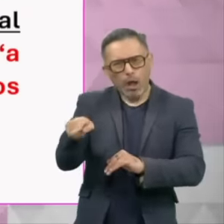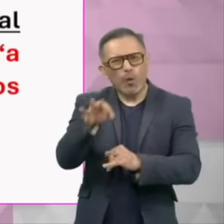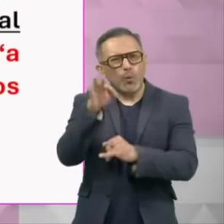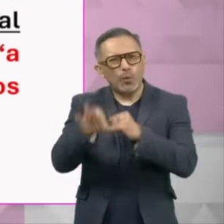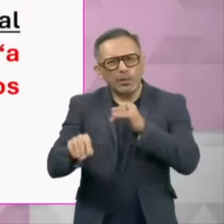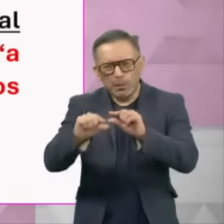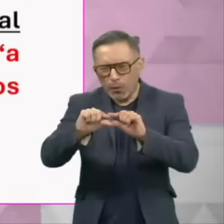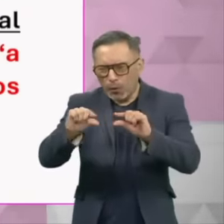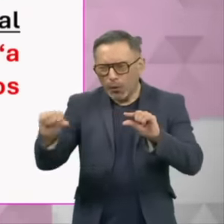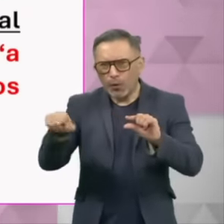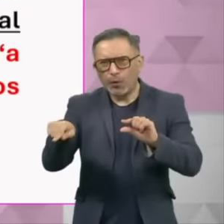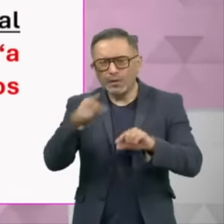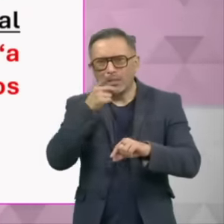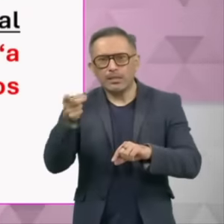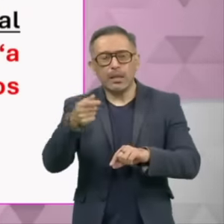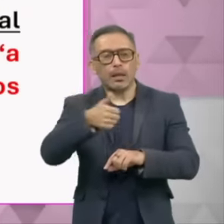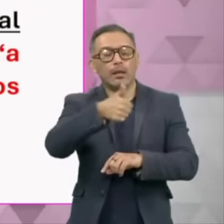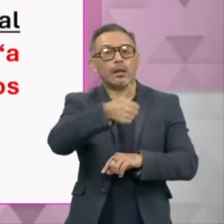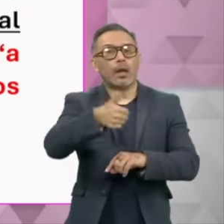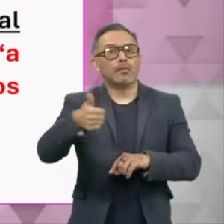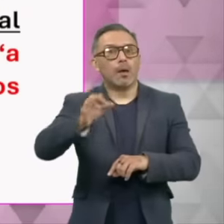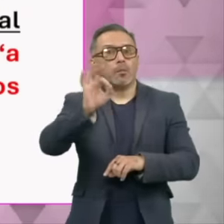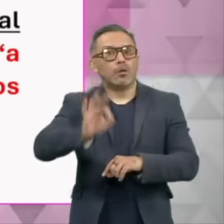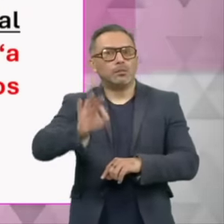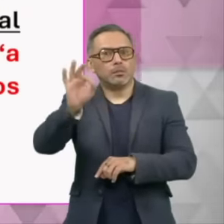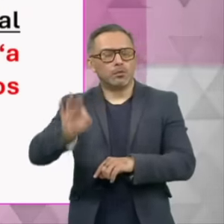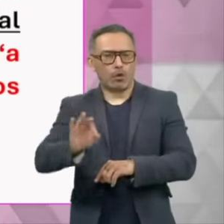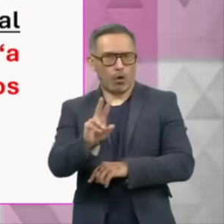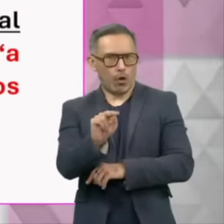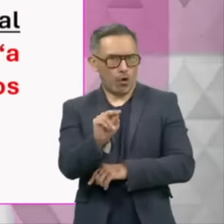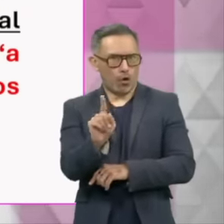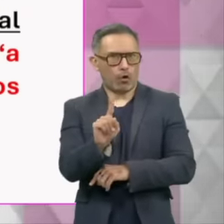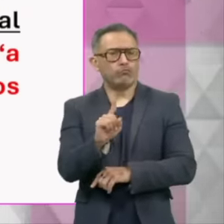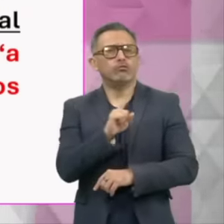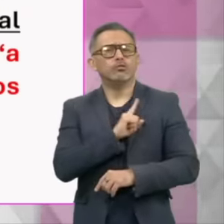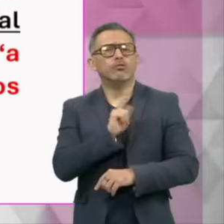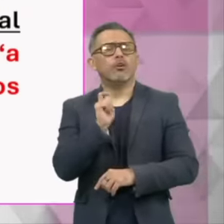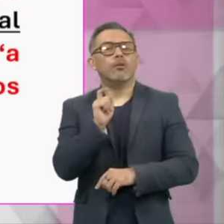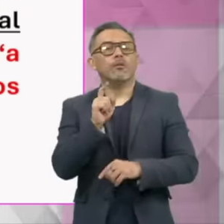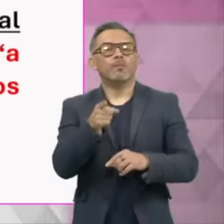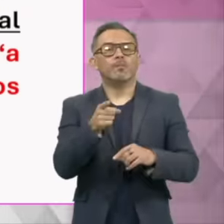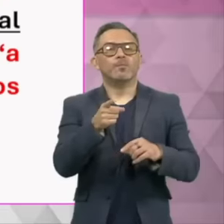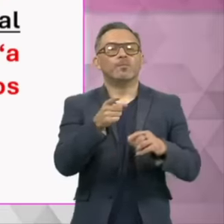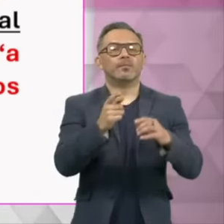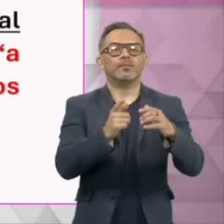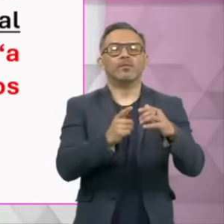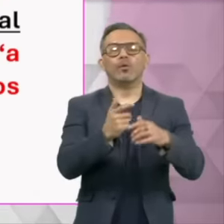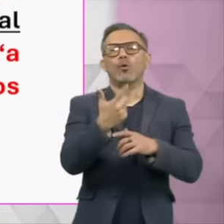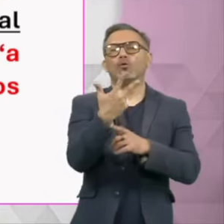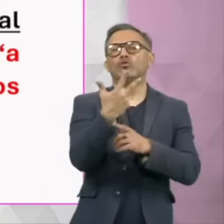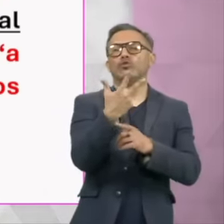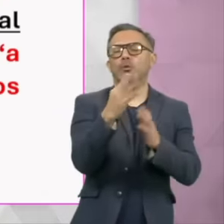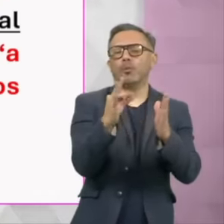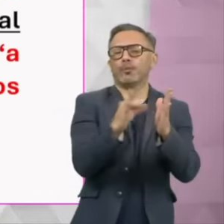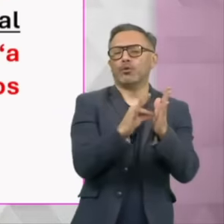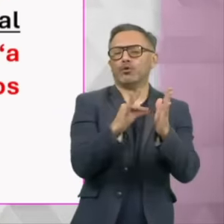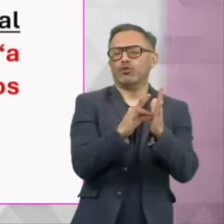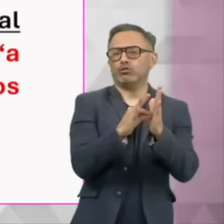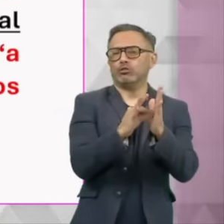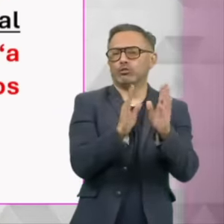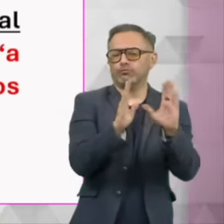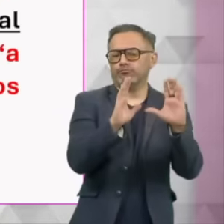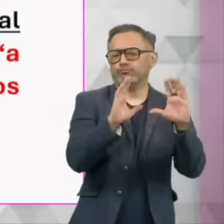cada porcentaje, sino que se refiere a la fracción de los 8 puntos que le